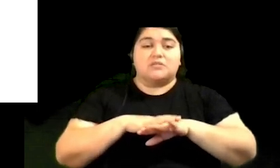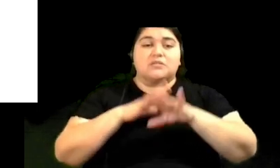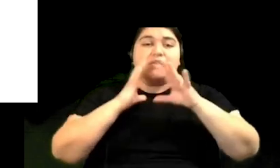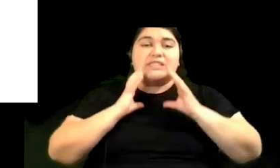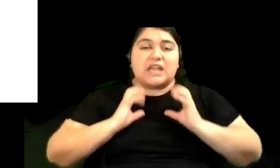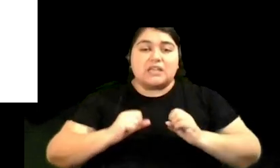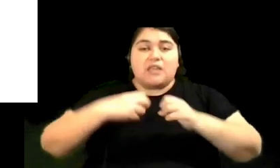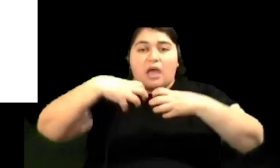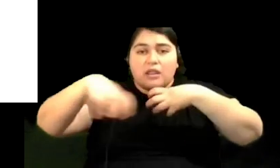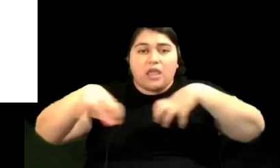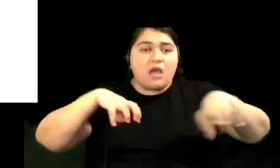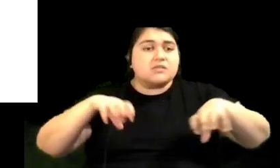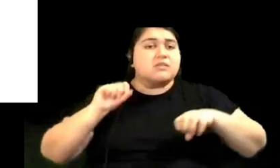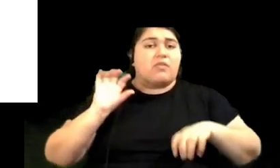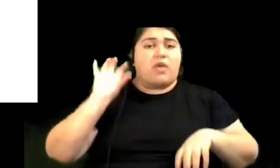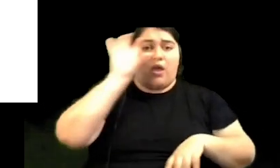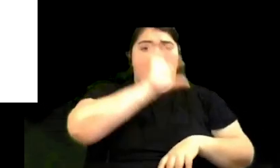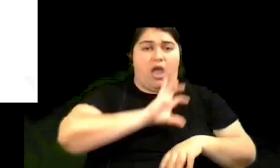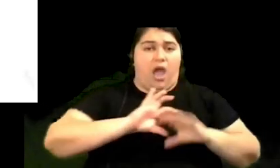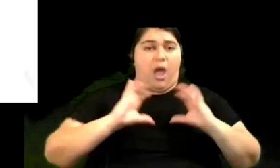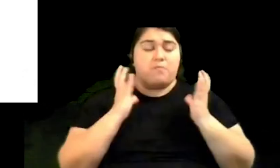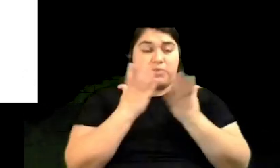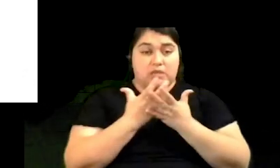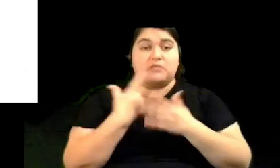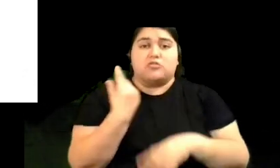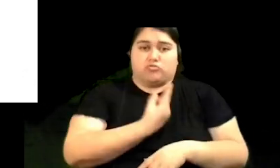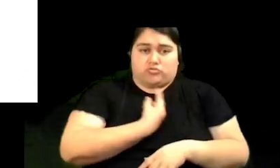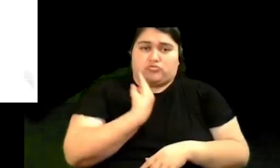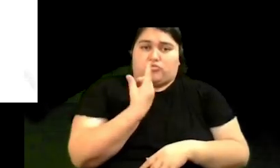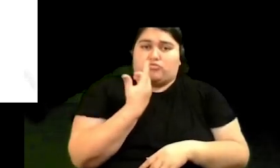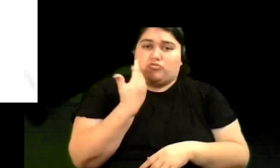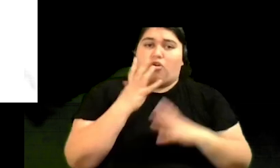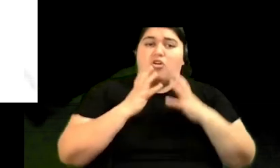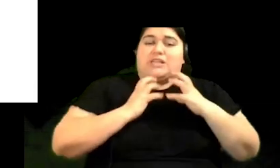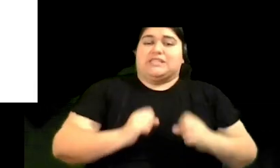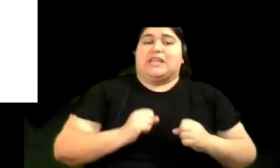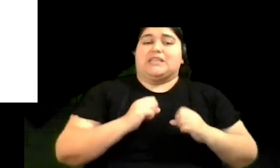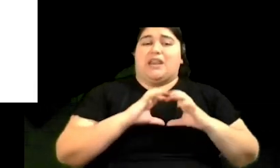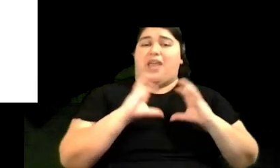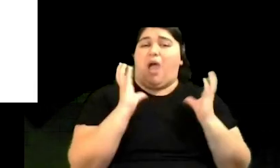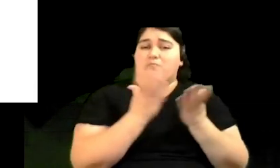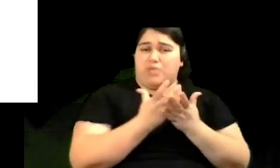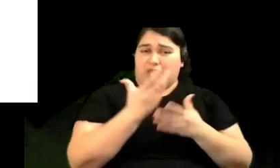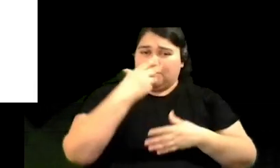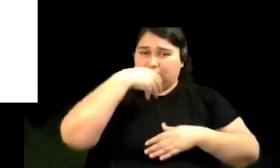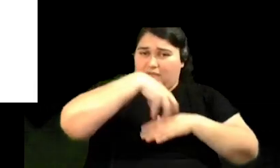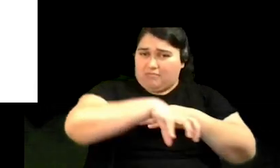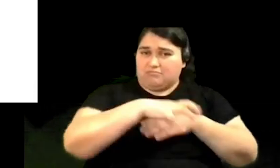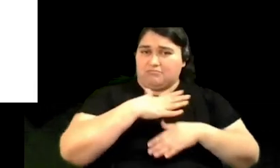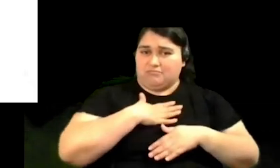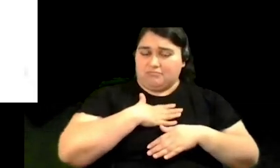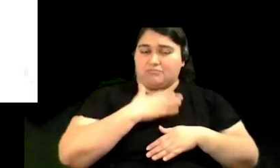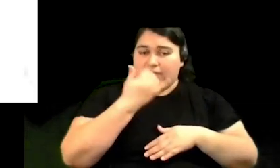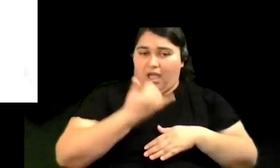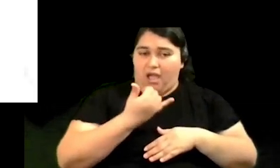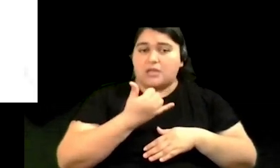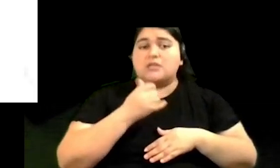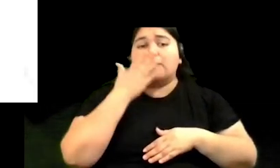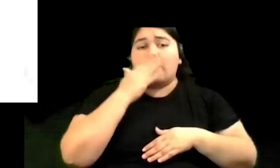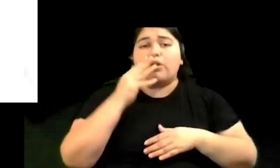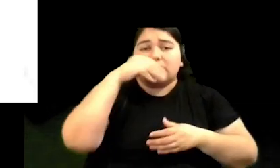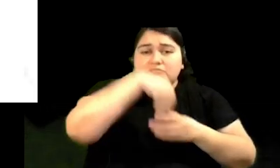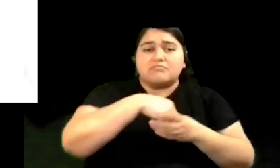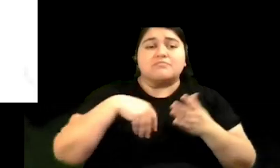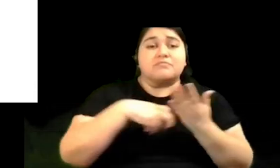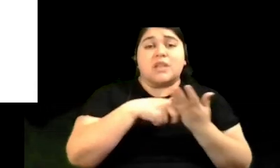ambiente provinciales. Ahora nosotros tenemos el ambiente se ha transformado en Secretaría de Ambiente también. en la cual va a tener sus propios inspectores. Por ejemplo, la provincia